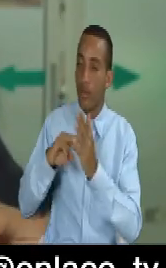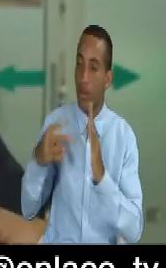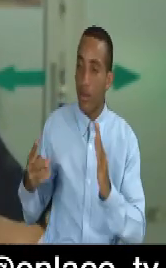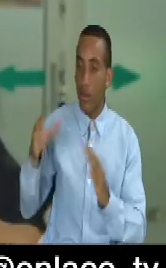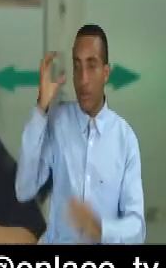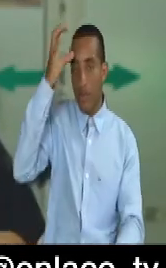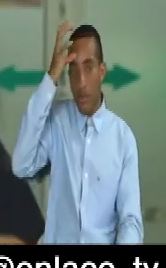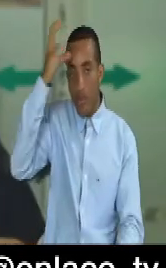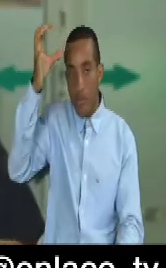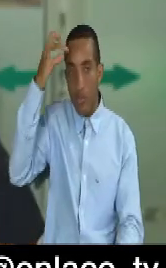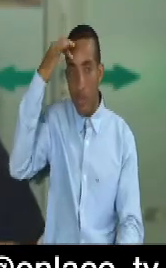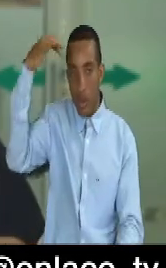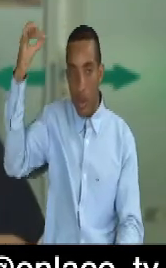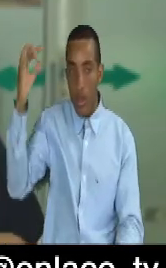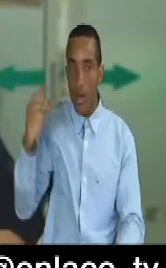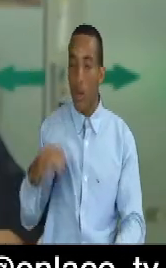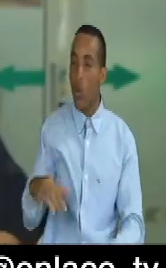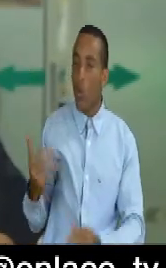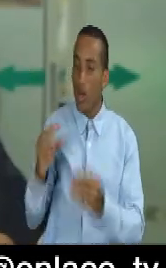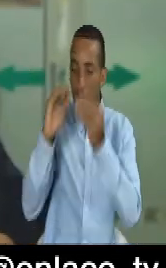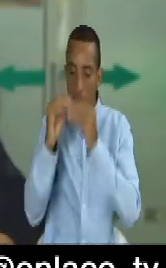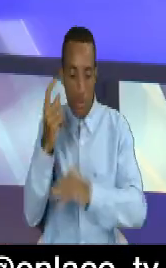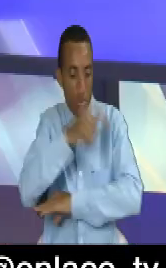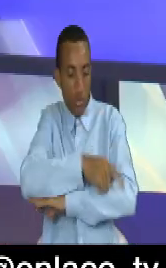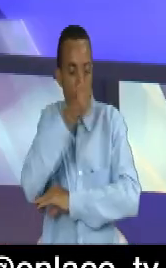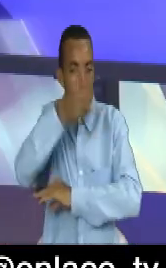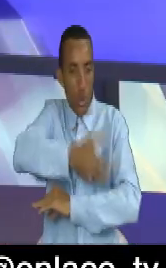frente a cualquier modalidad de explotación.